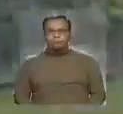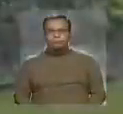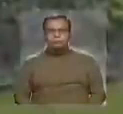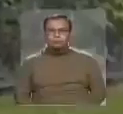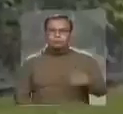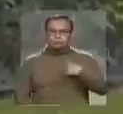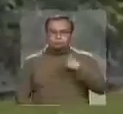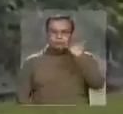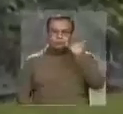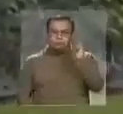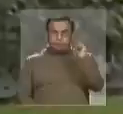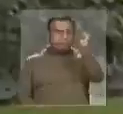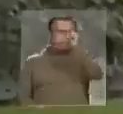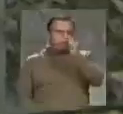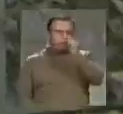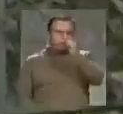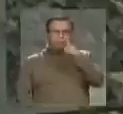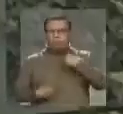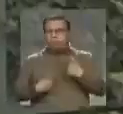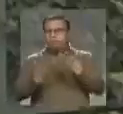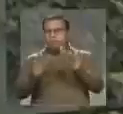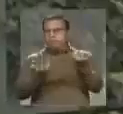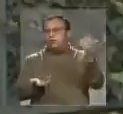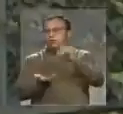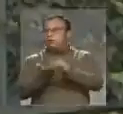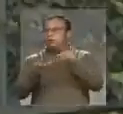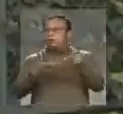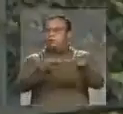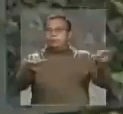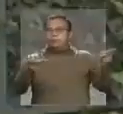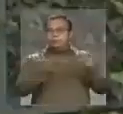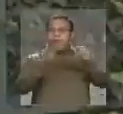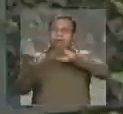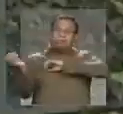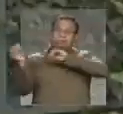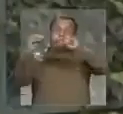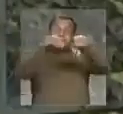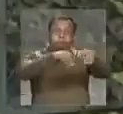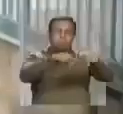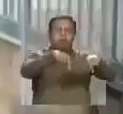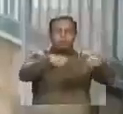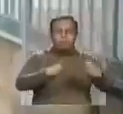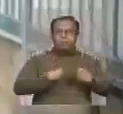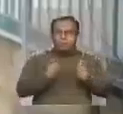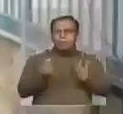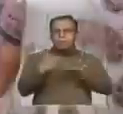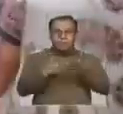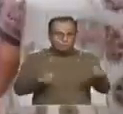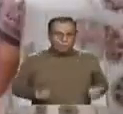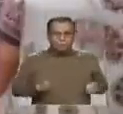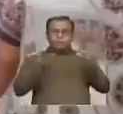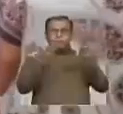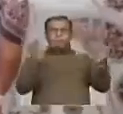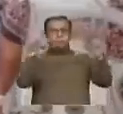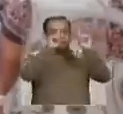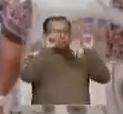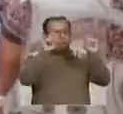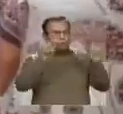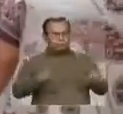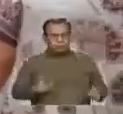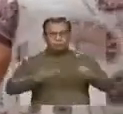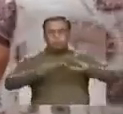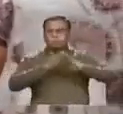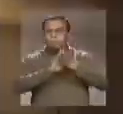Yo como mujer afro, ¿qué me sueño? Volver a mi territorio y aportarle a mi territorio. Y que realmente esos territorios